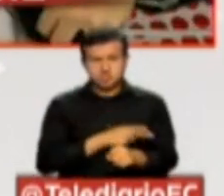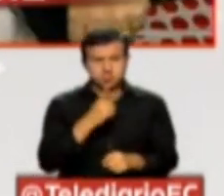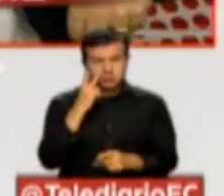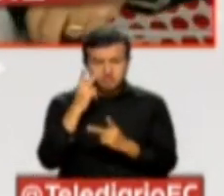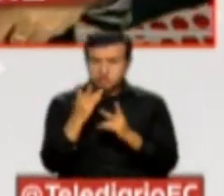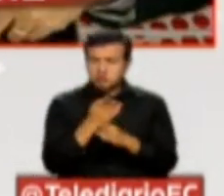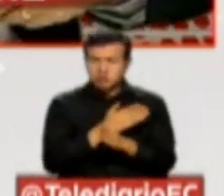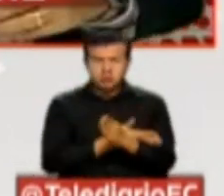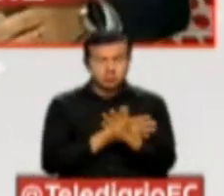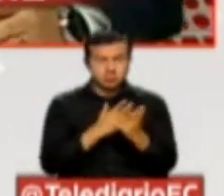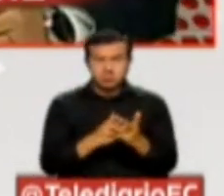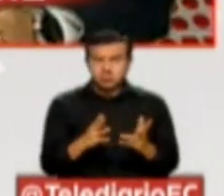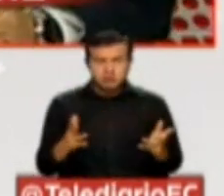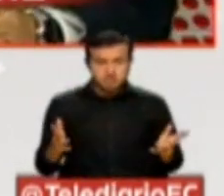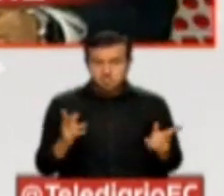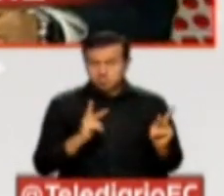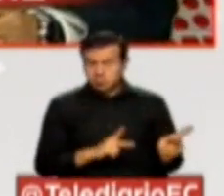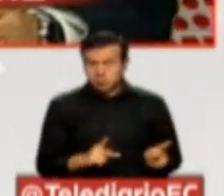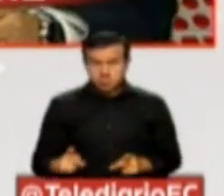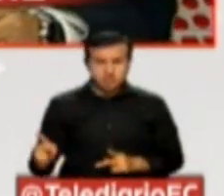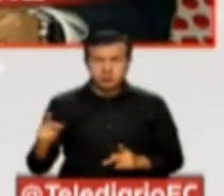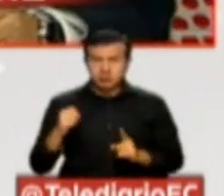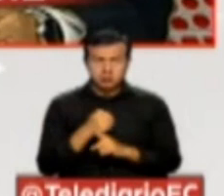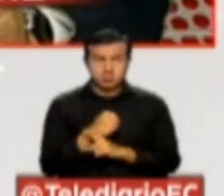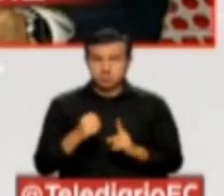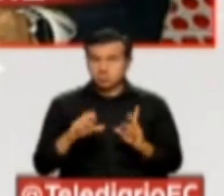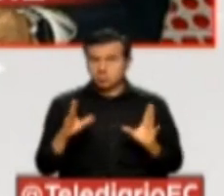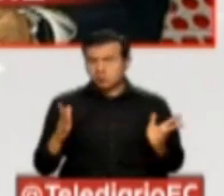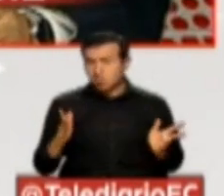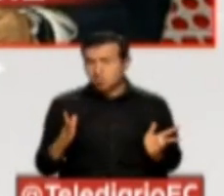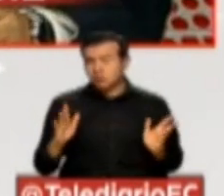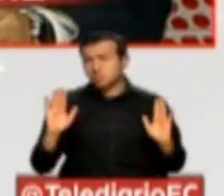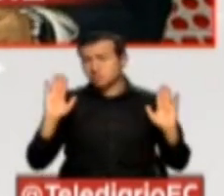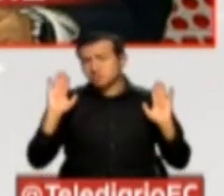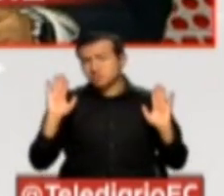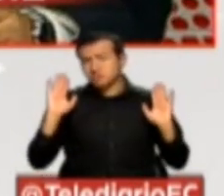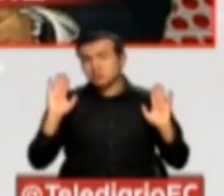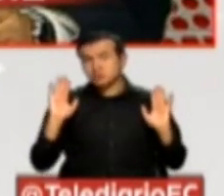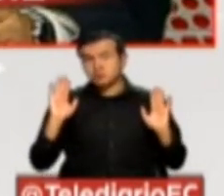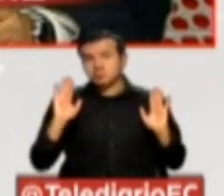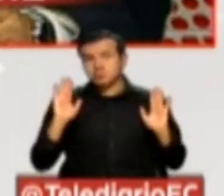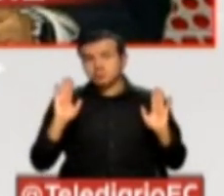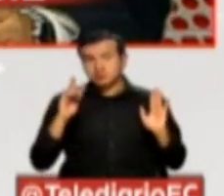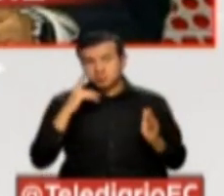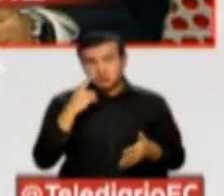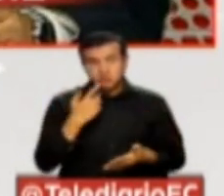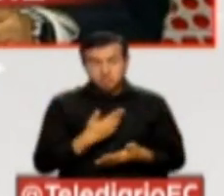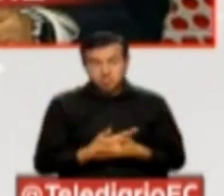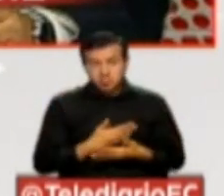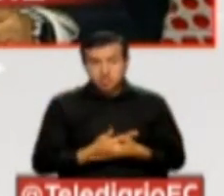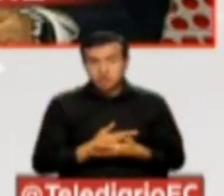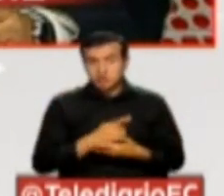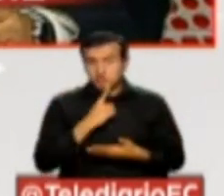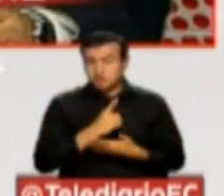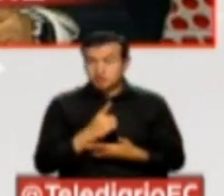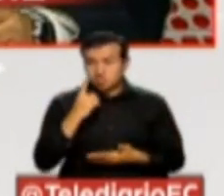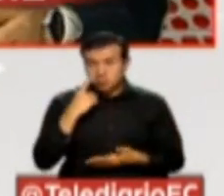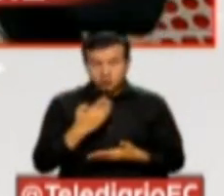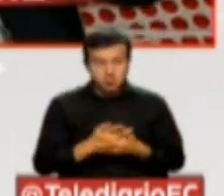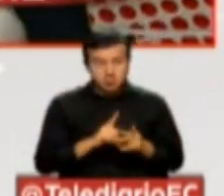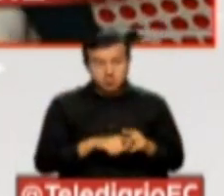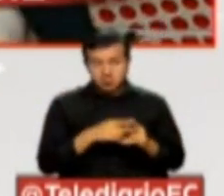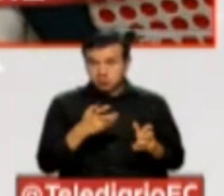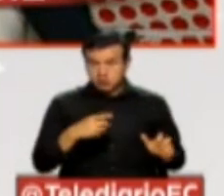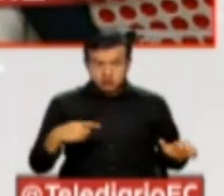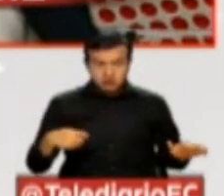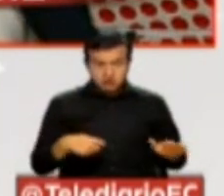cálculo previo, no fue planificada la agresión, de manera que probablemente no se podrá probar que la intención de inicio